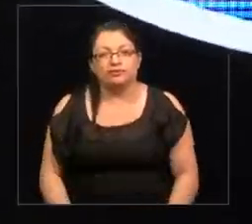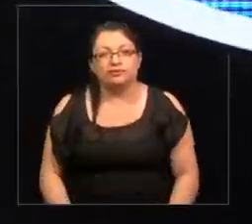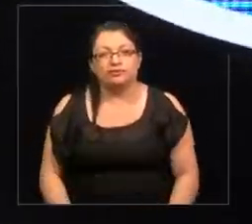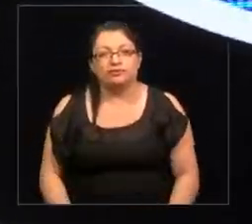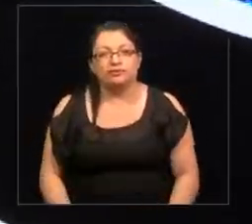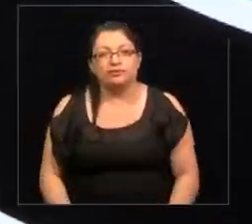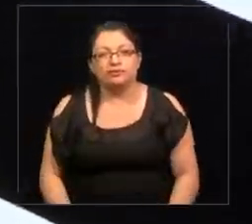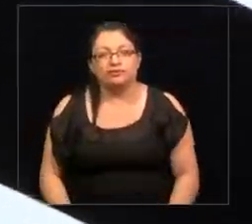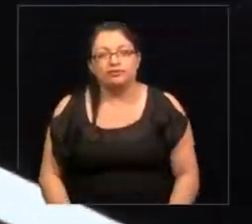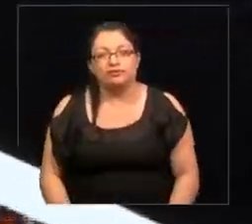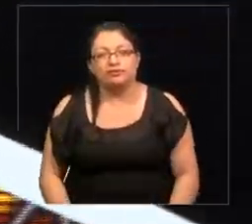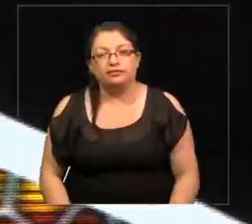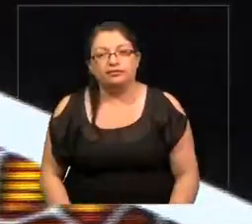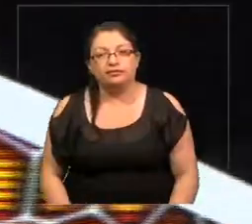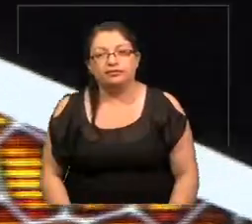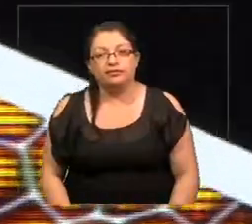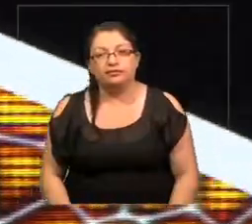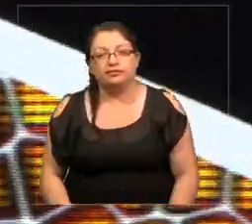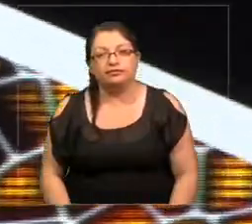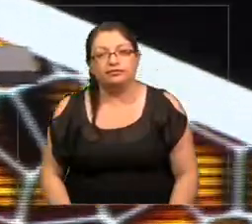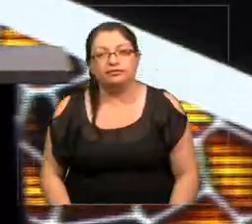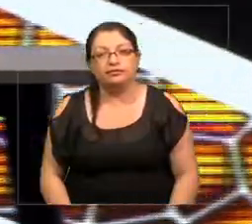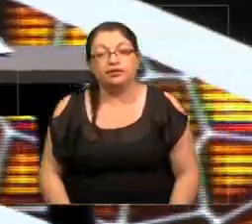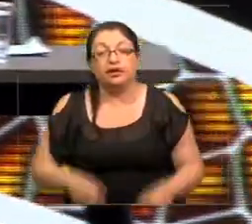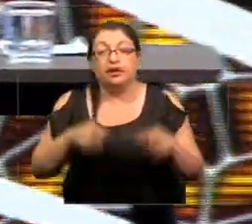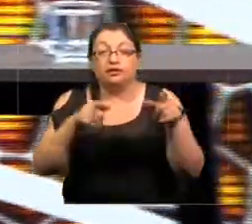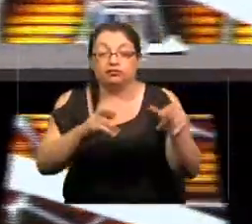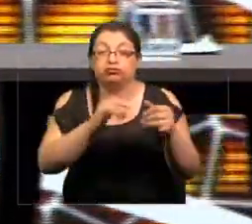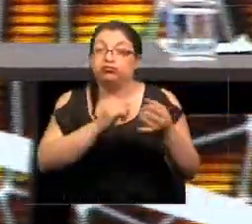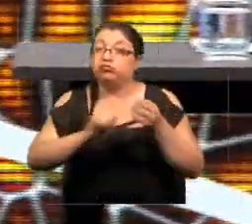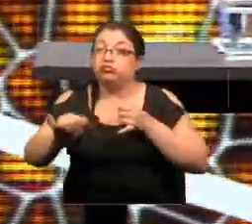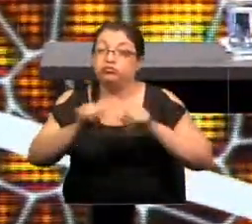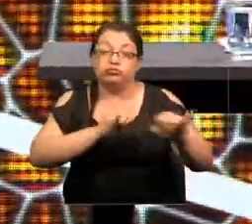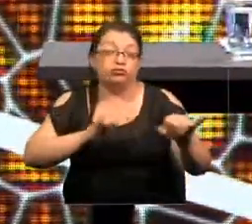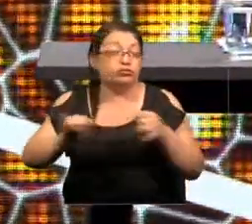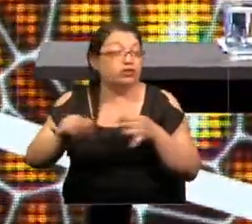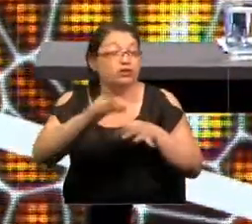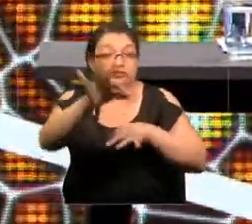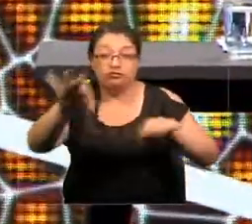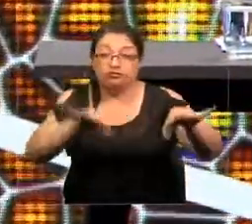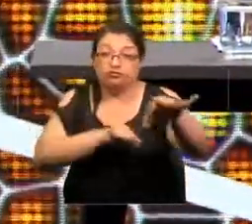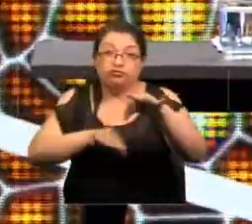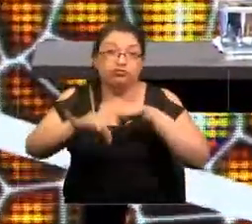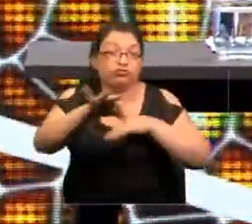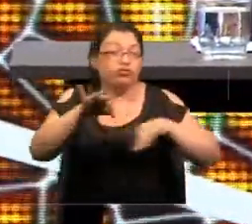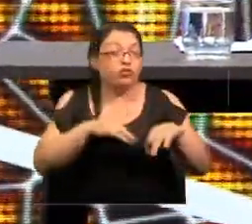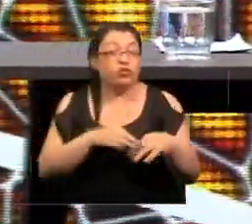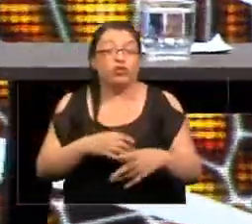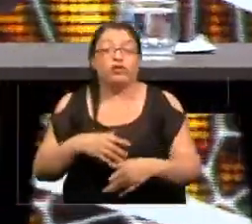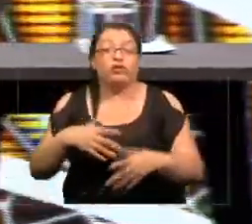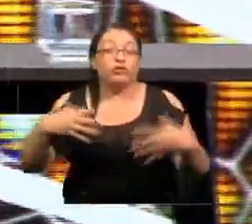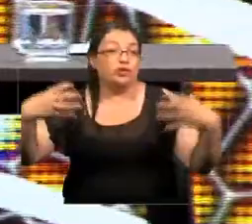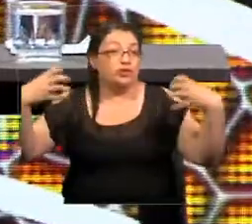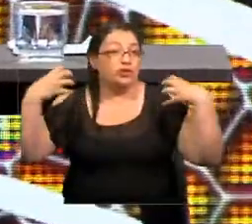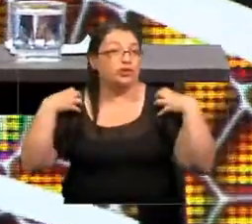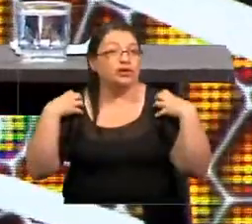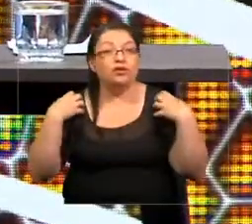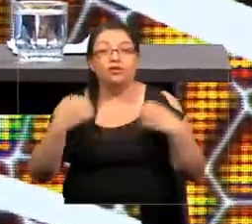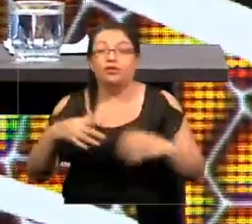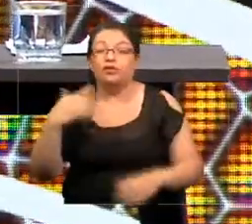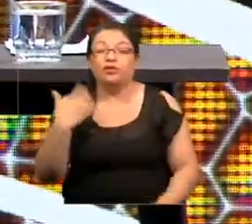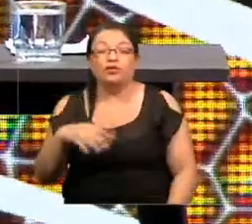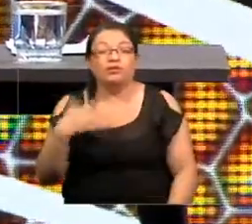pesada carga para los arquitectos y los urbanistas ahora qué